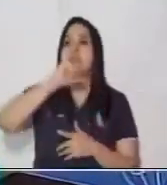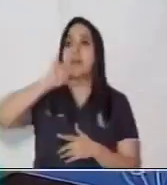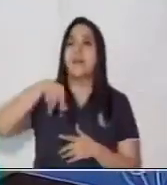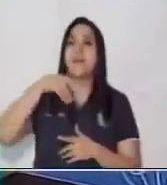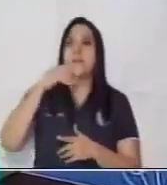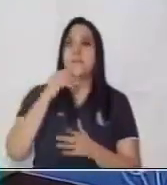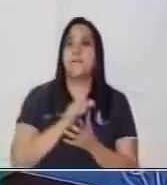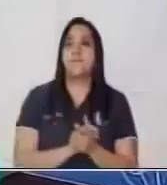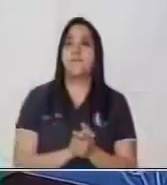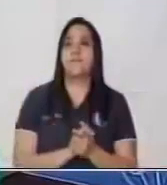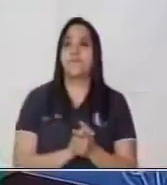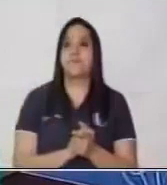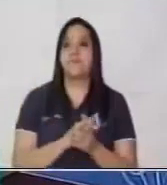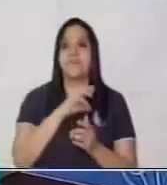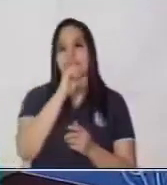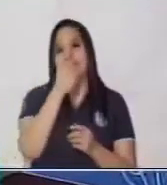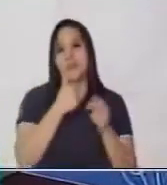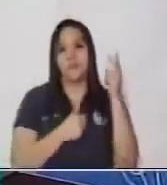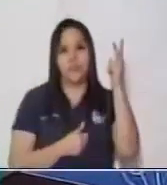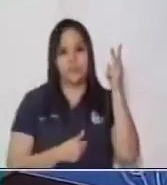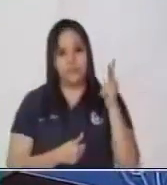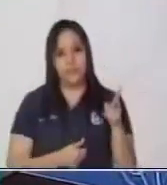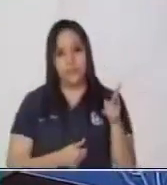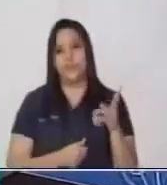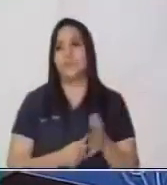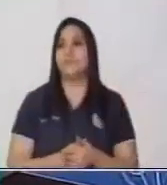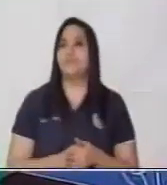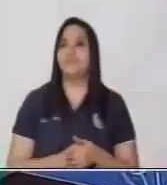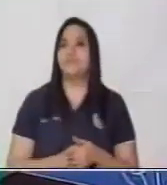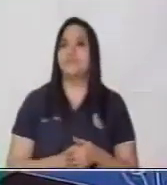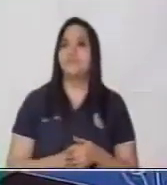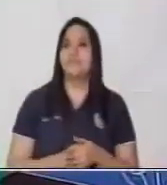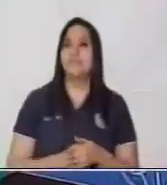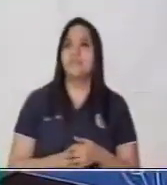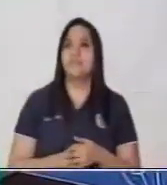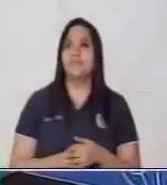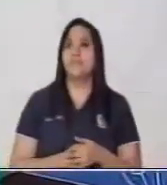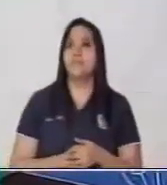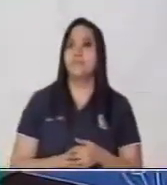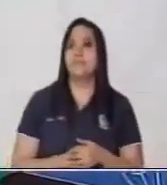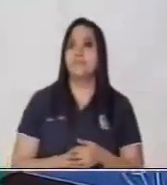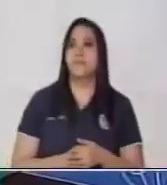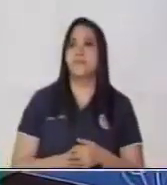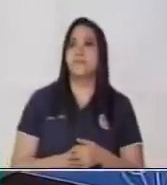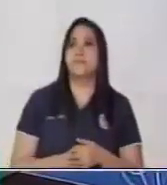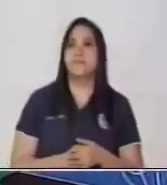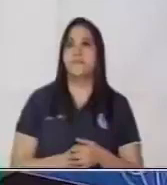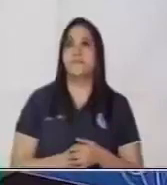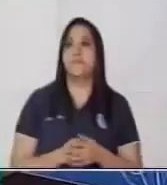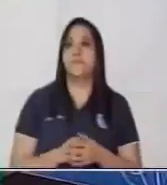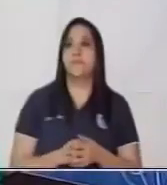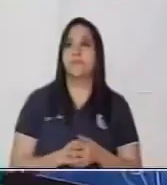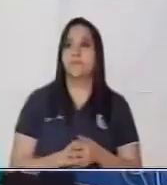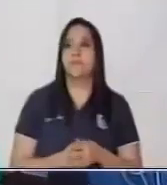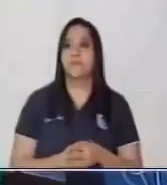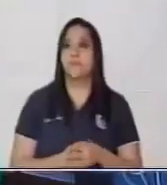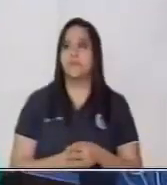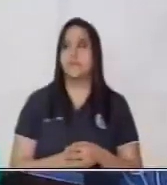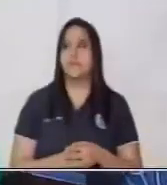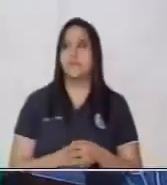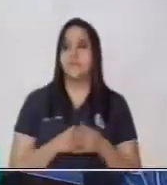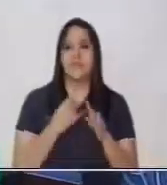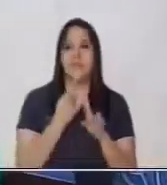Voy a señalar de una vez, esta es la oración 2. Voy a utilizar en este momento, sí,